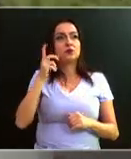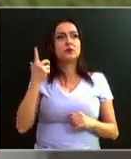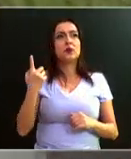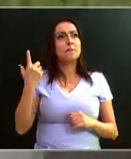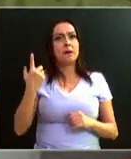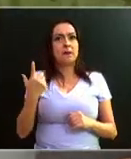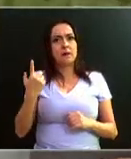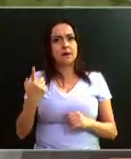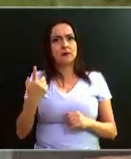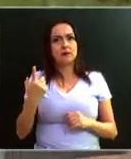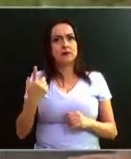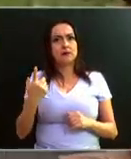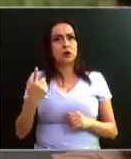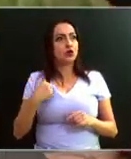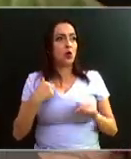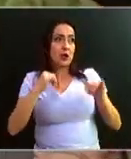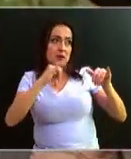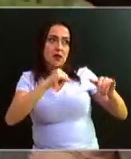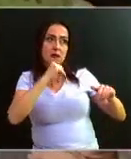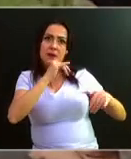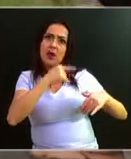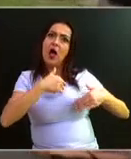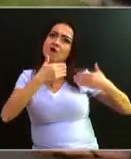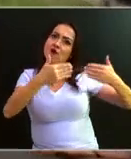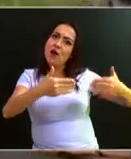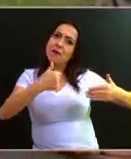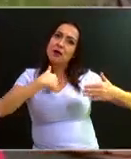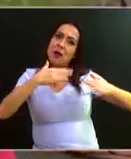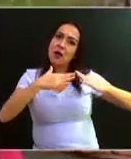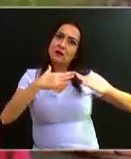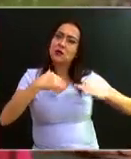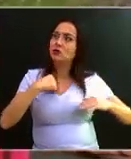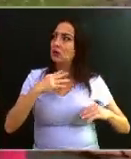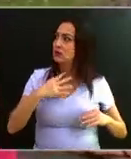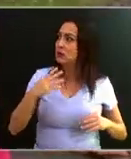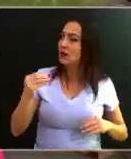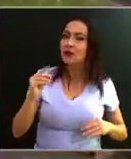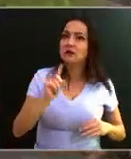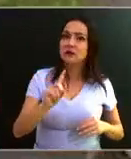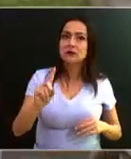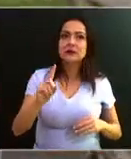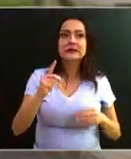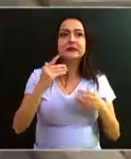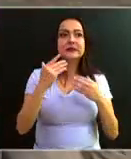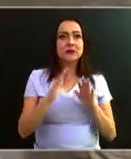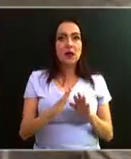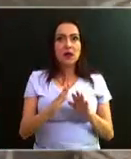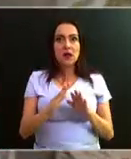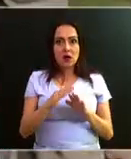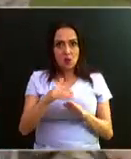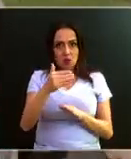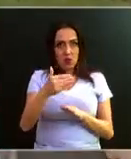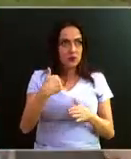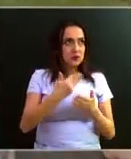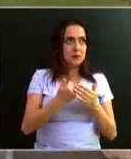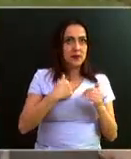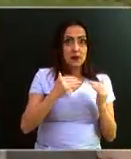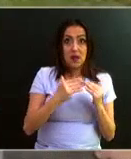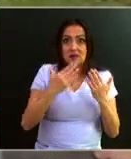disparos, entonces yo estaba acá en el corredor, salí inmediatamente y ya cuando llegué a la